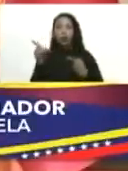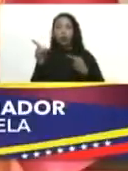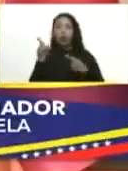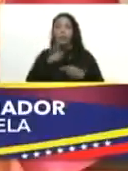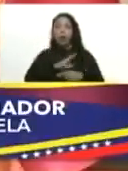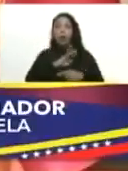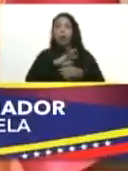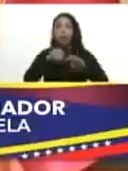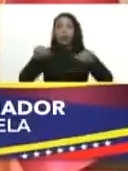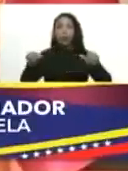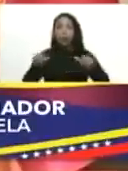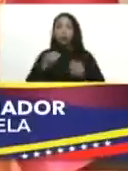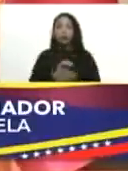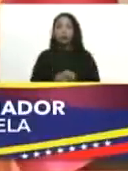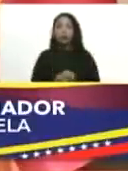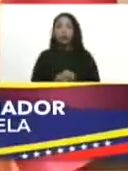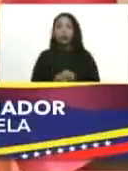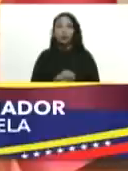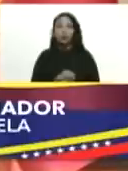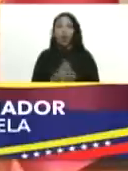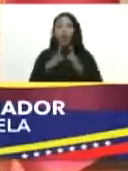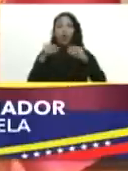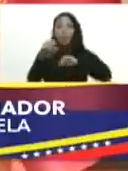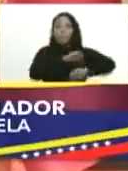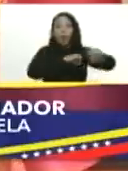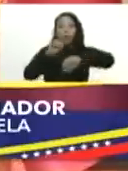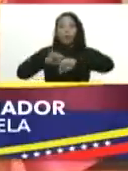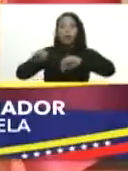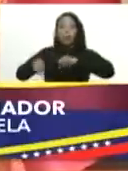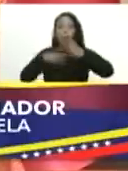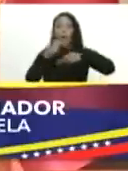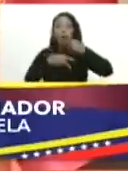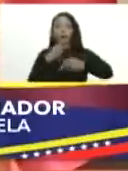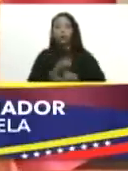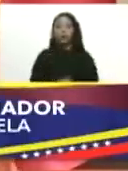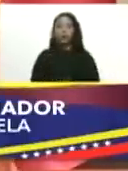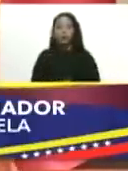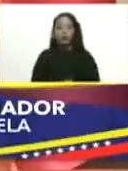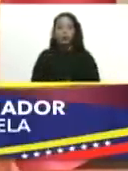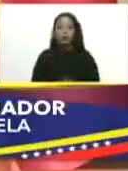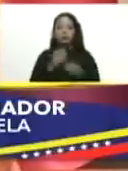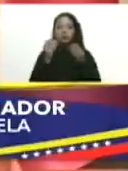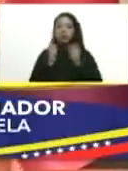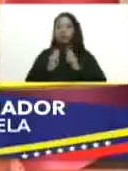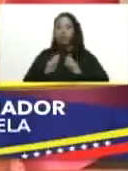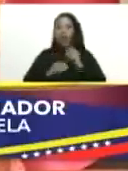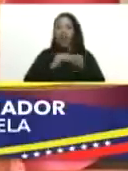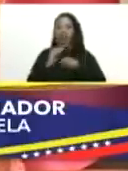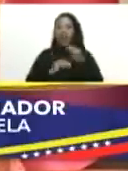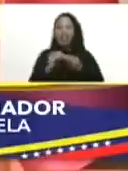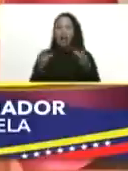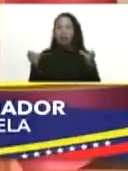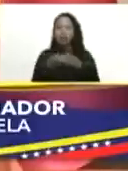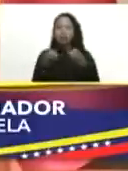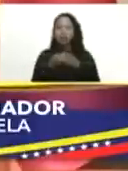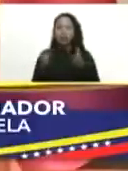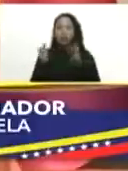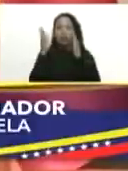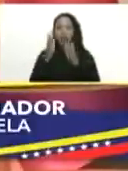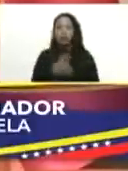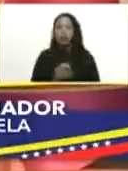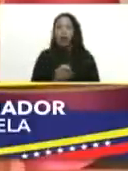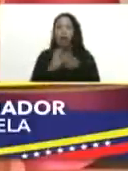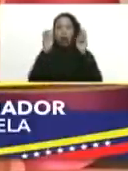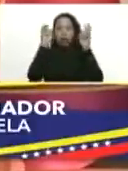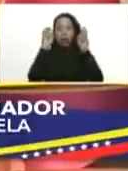territorio, todo el movimiento geopolítico para tratar de crear bloques al